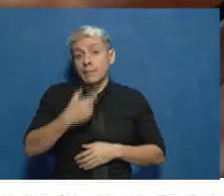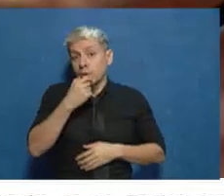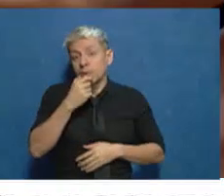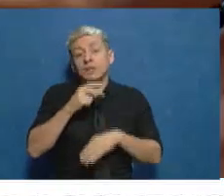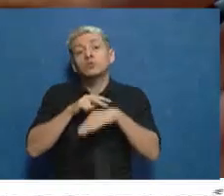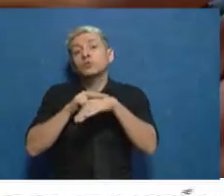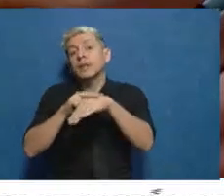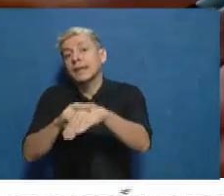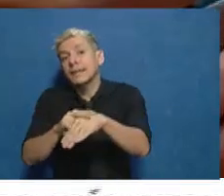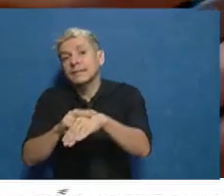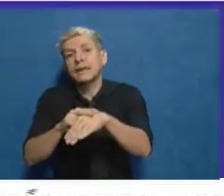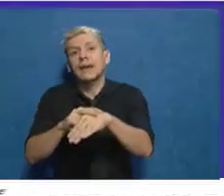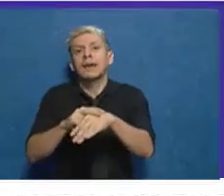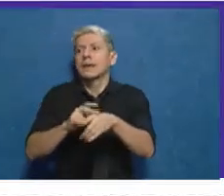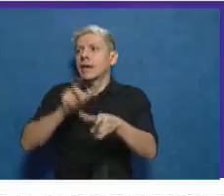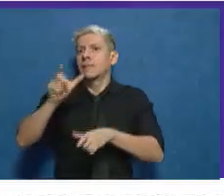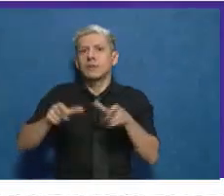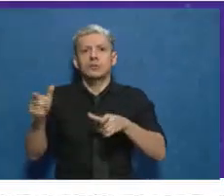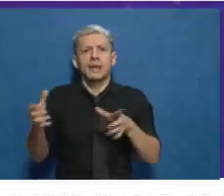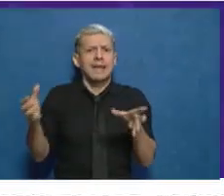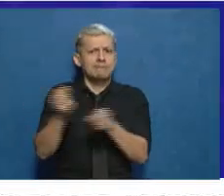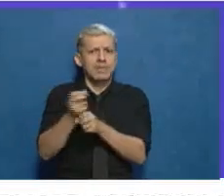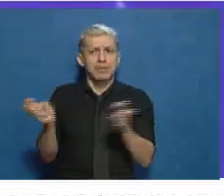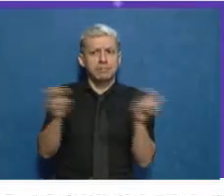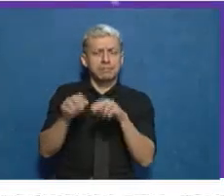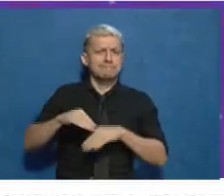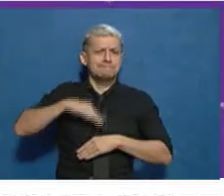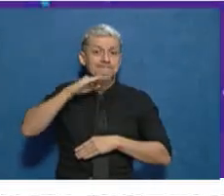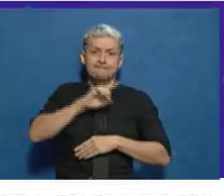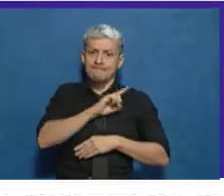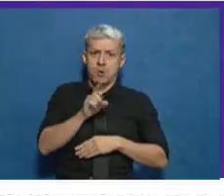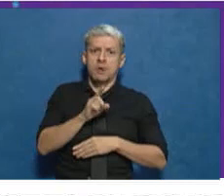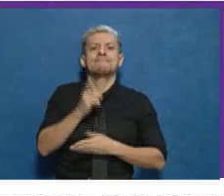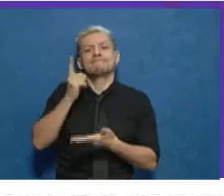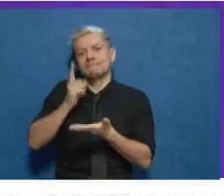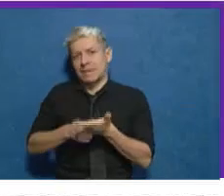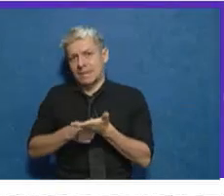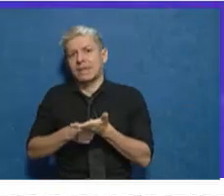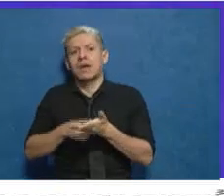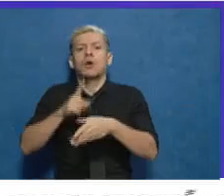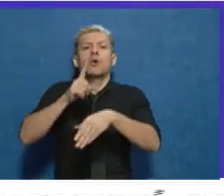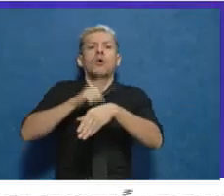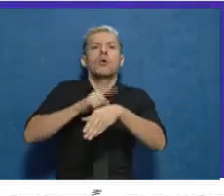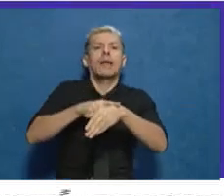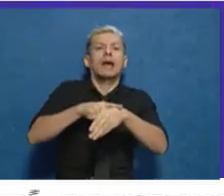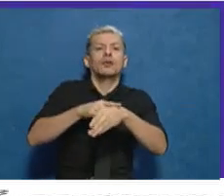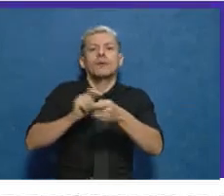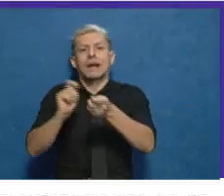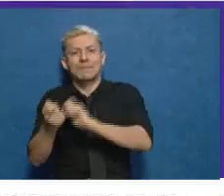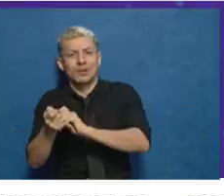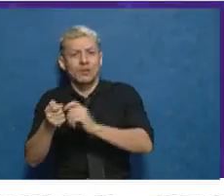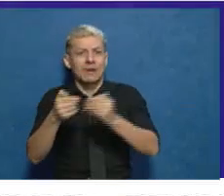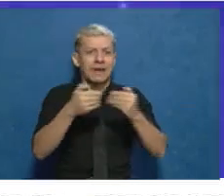parte de las medidas para evitar la aglomeración en el transporte público, que justamente es lo que está tomando en cuenta la ciudad de Mendoza y también